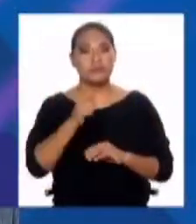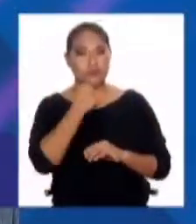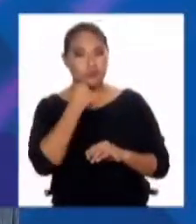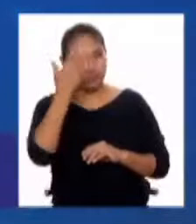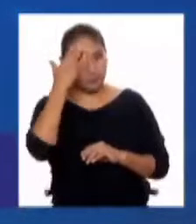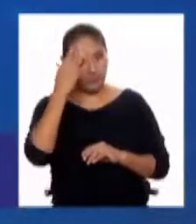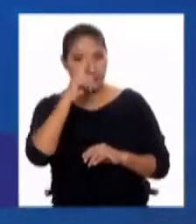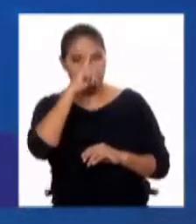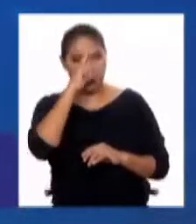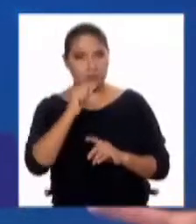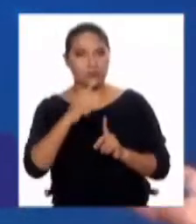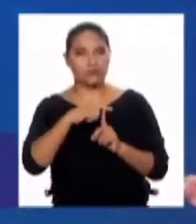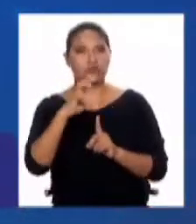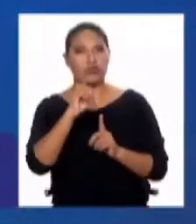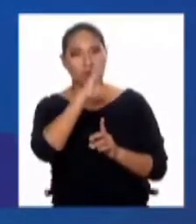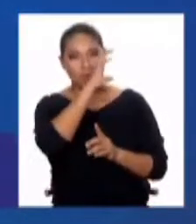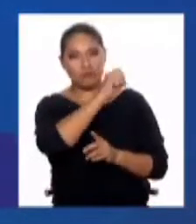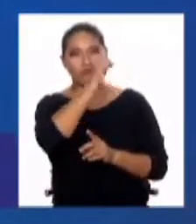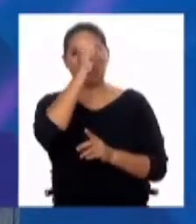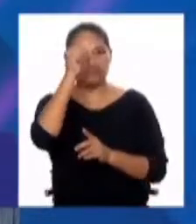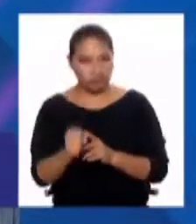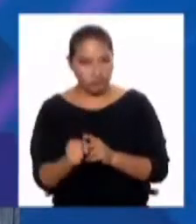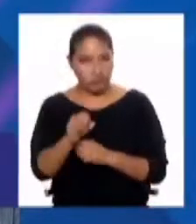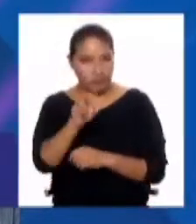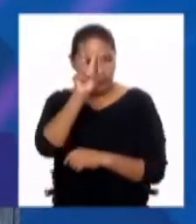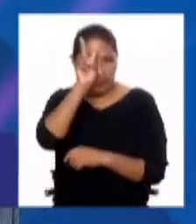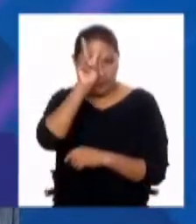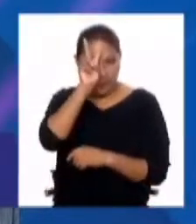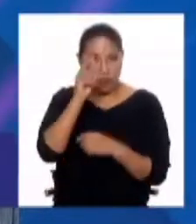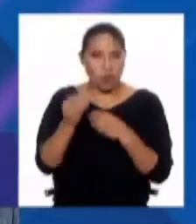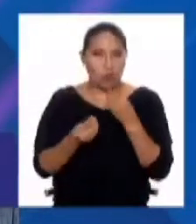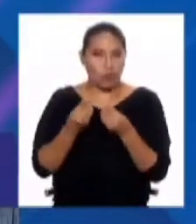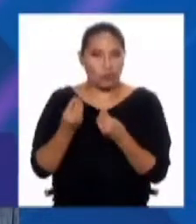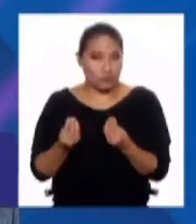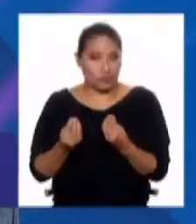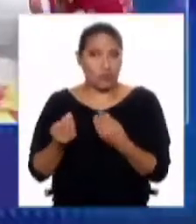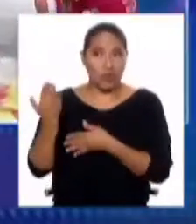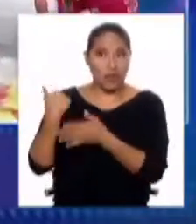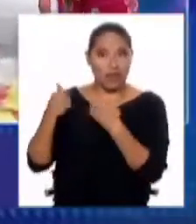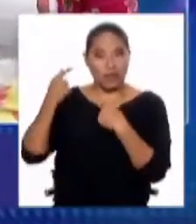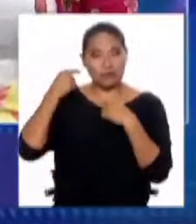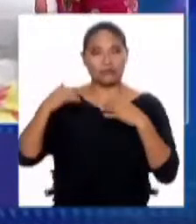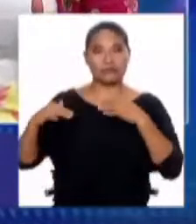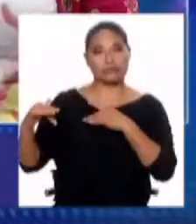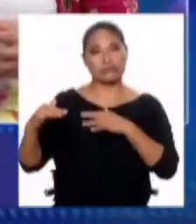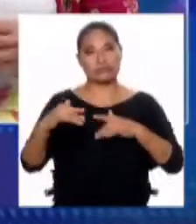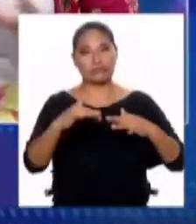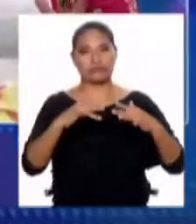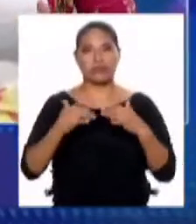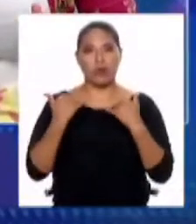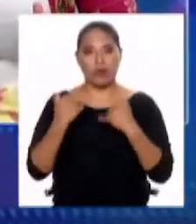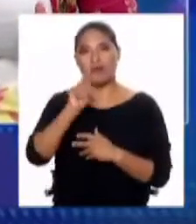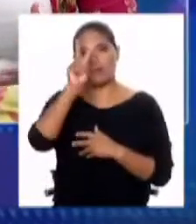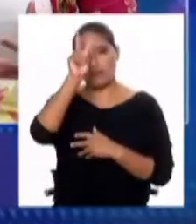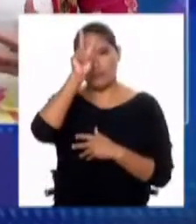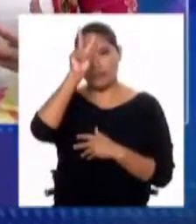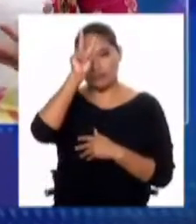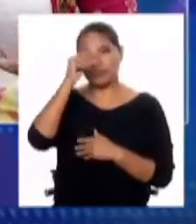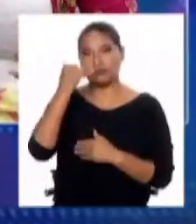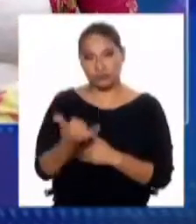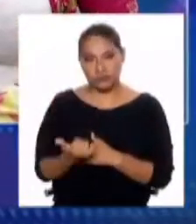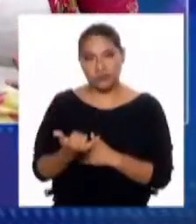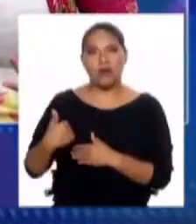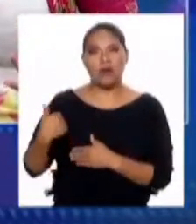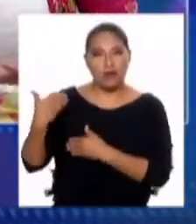polarice esto o van a empezar a aparecer cosas de alguna manera? Porque cuando hay crisis de este nivel, como la que vive el Perú históricamente,